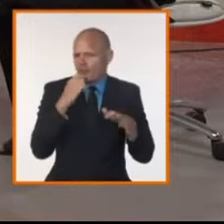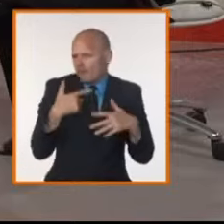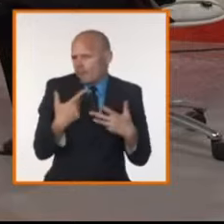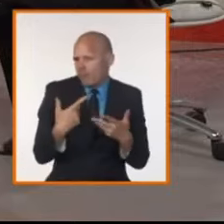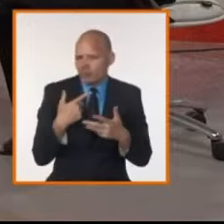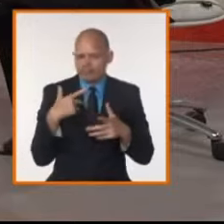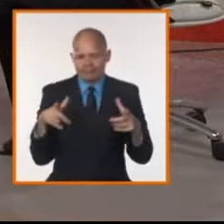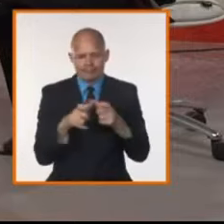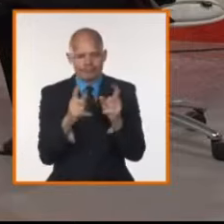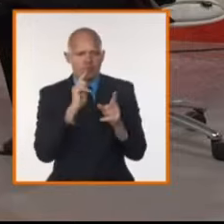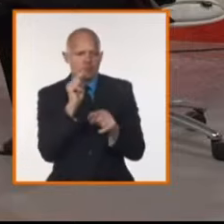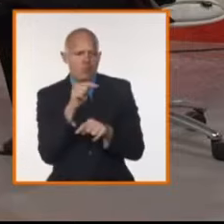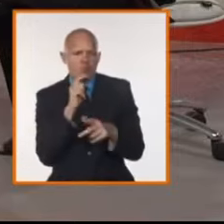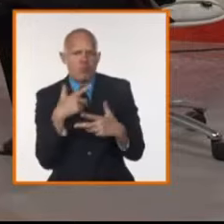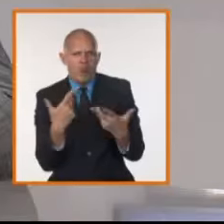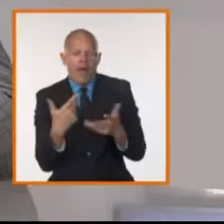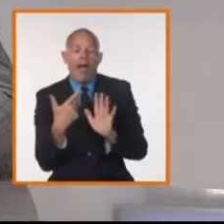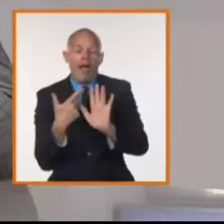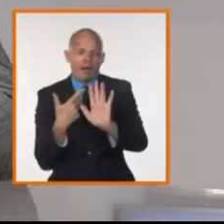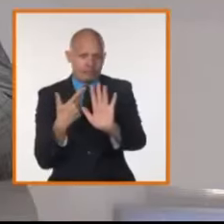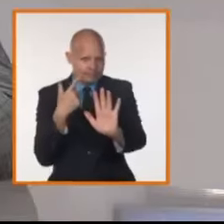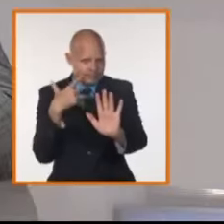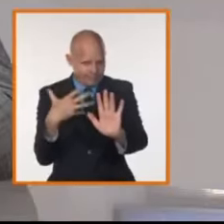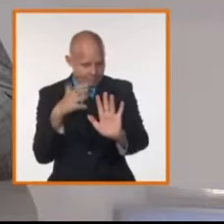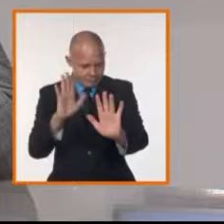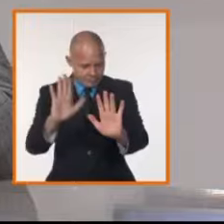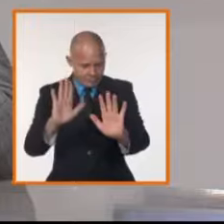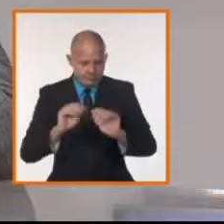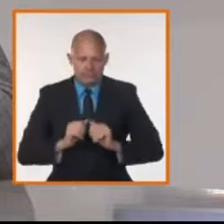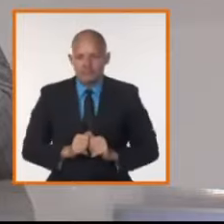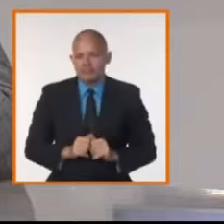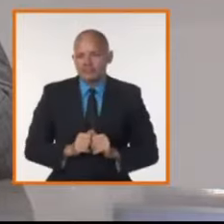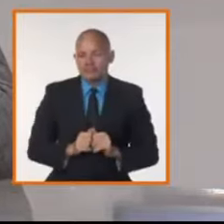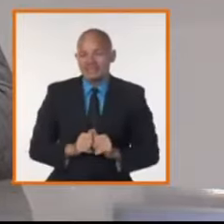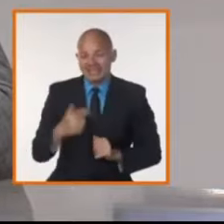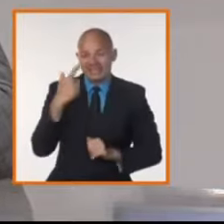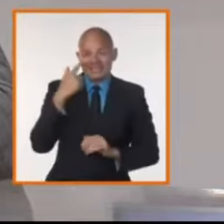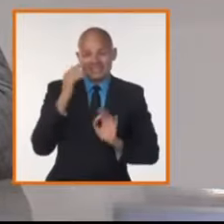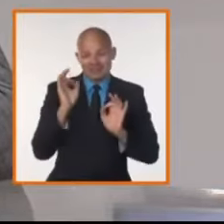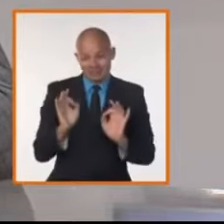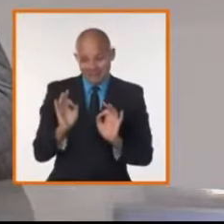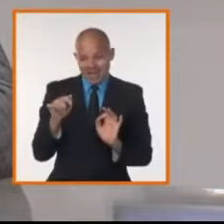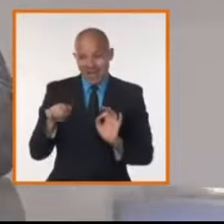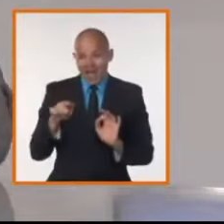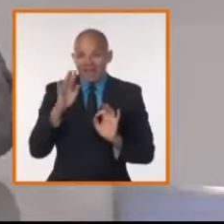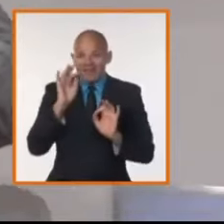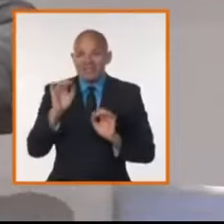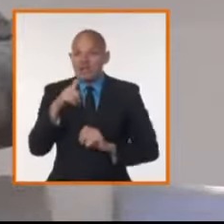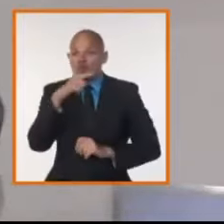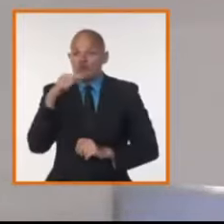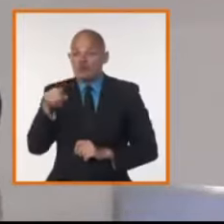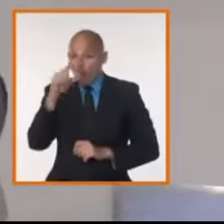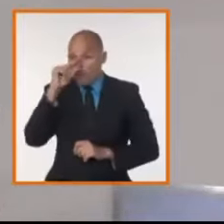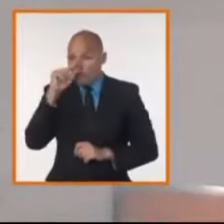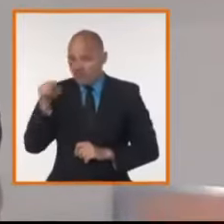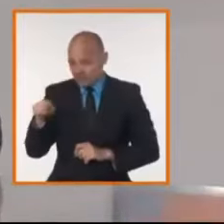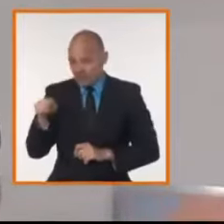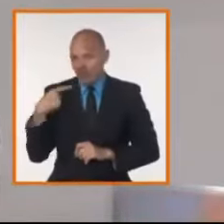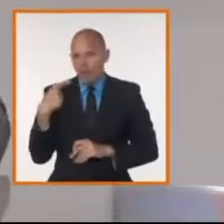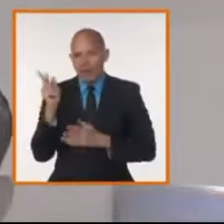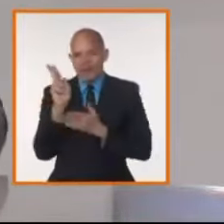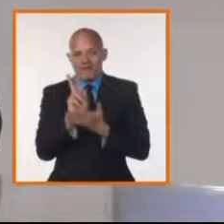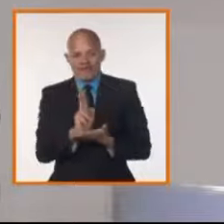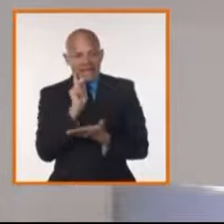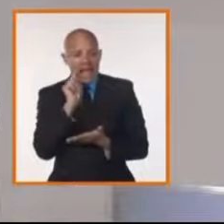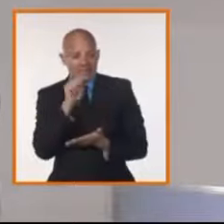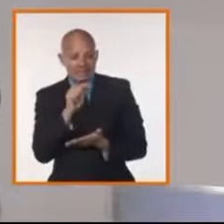ver hay que empezar por ahí es un es una visita que tiene un alto valor simbólico todoo presidente por